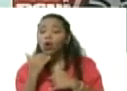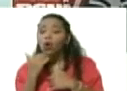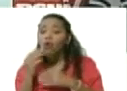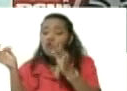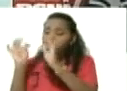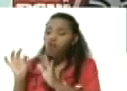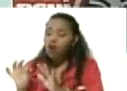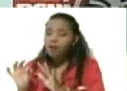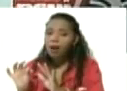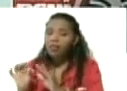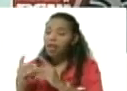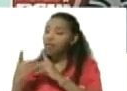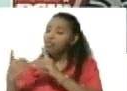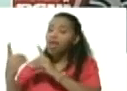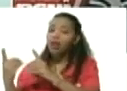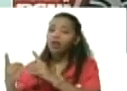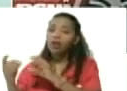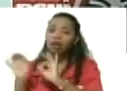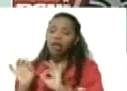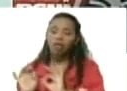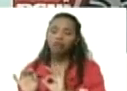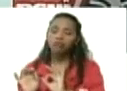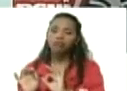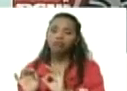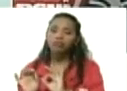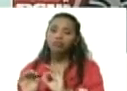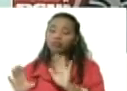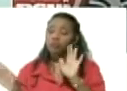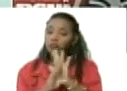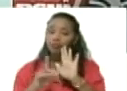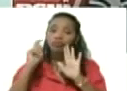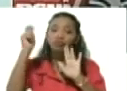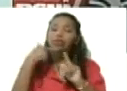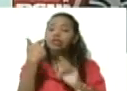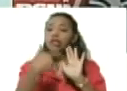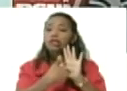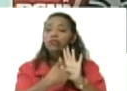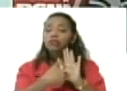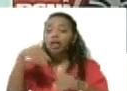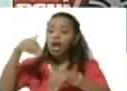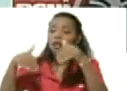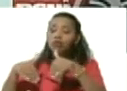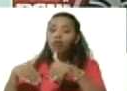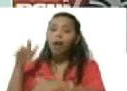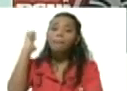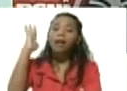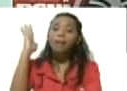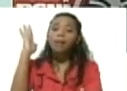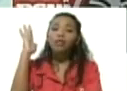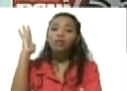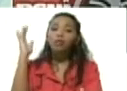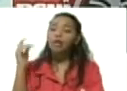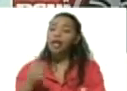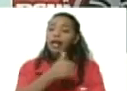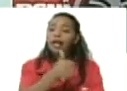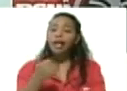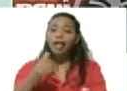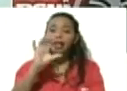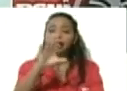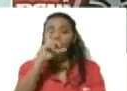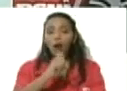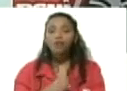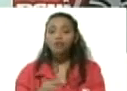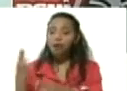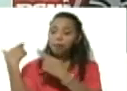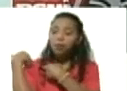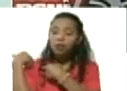condición de diálogo. La Constitución, elecciones al Parlamento cada 5 años. Y